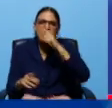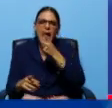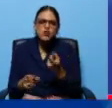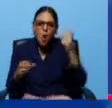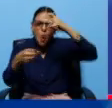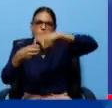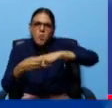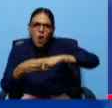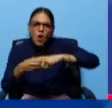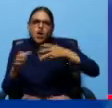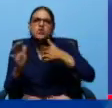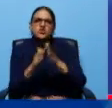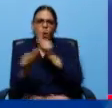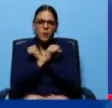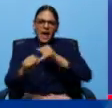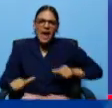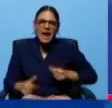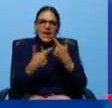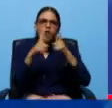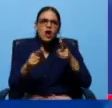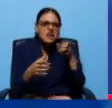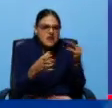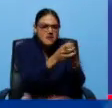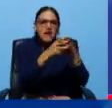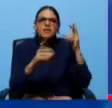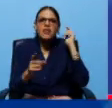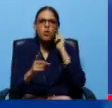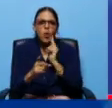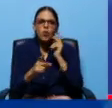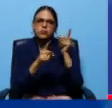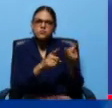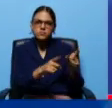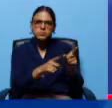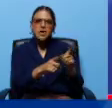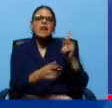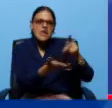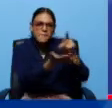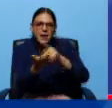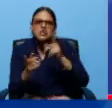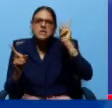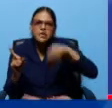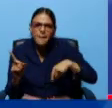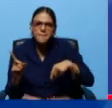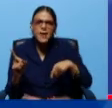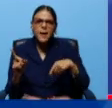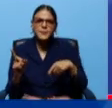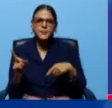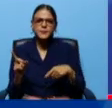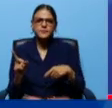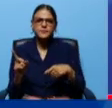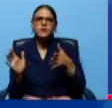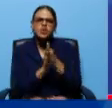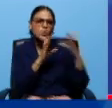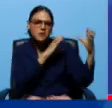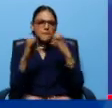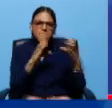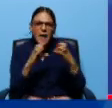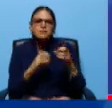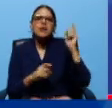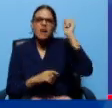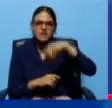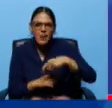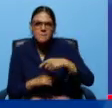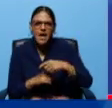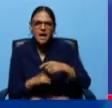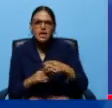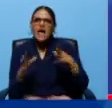incorporó al Ejército Libertador y participó en batallas a lo